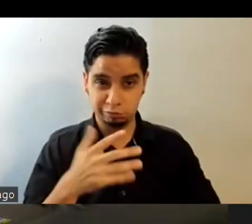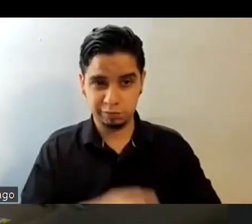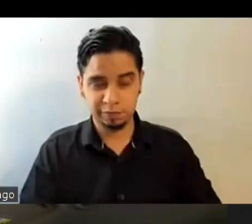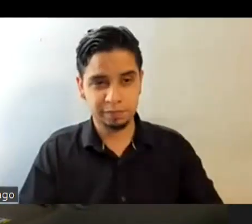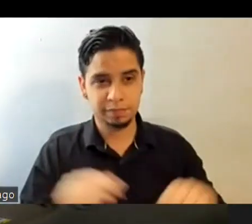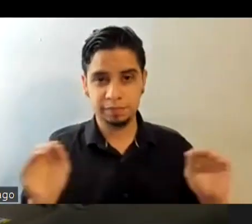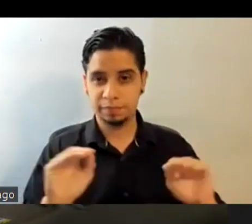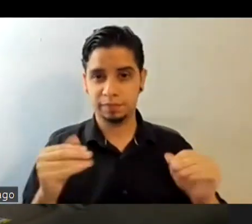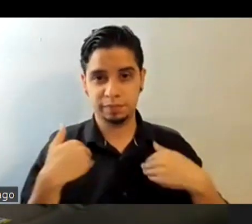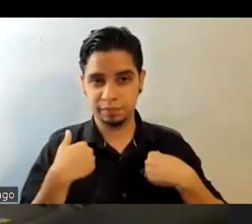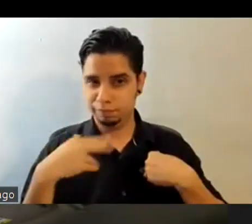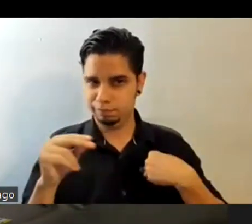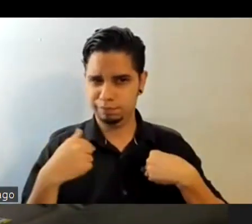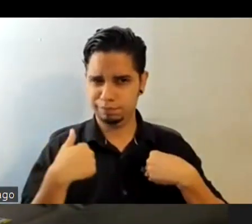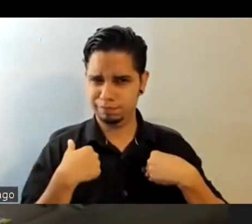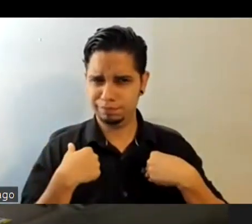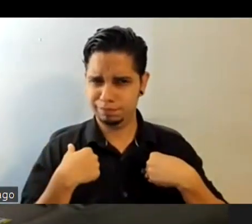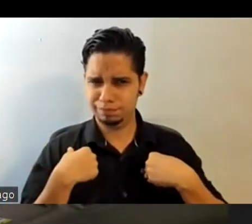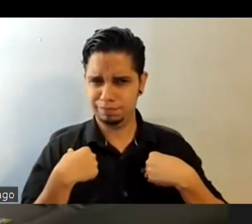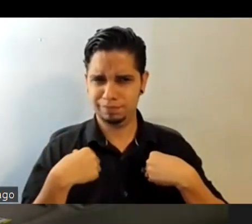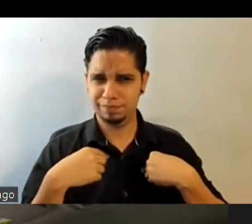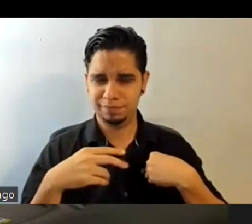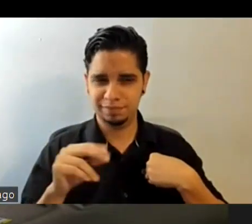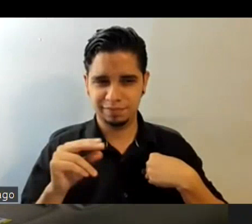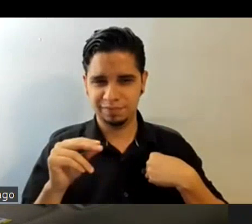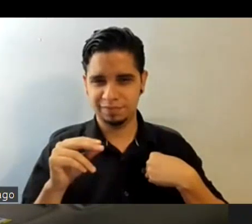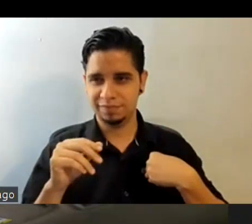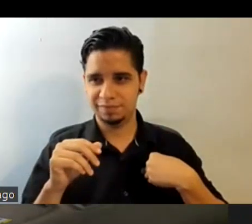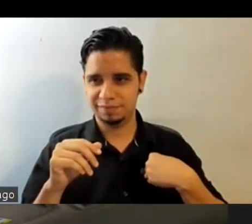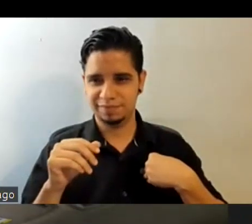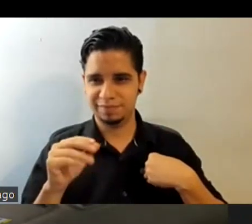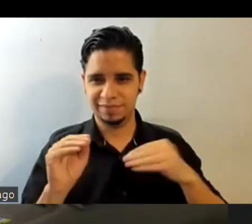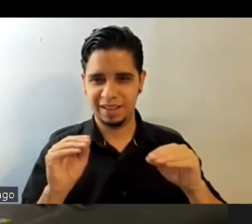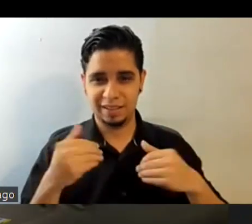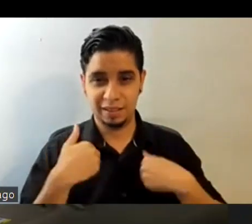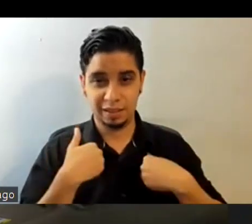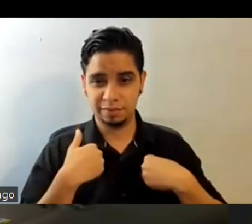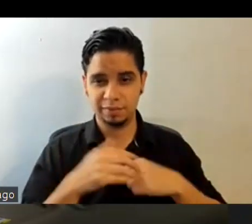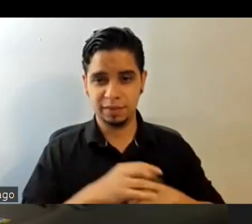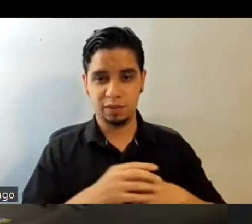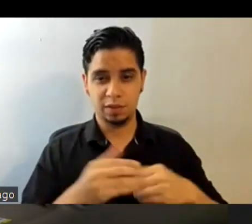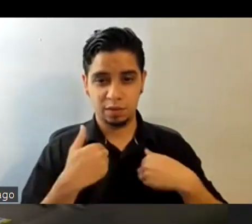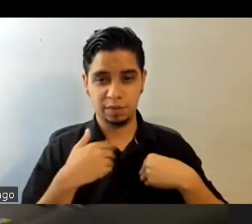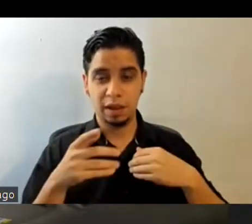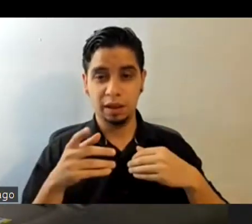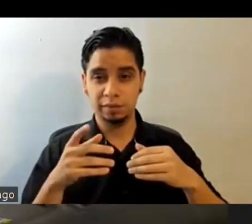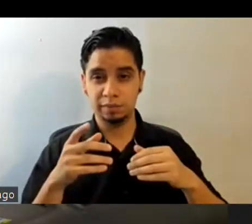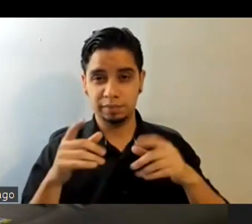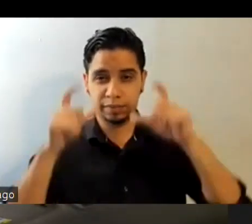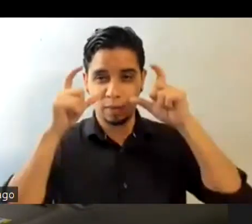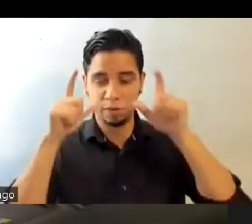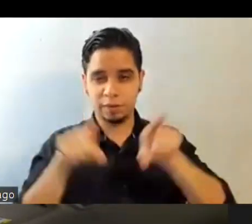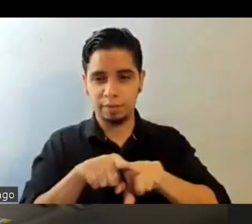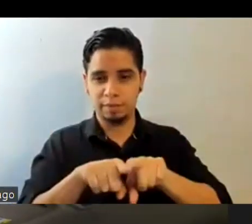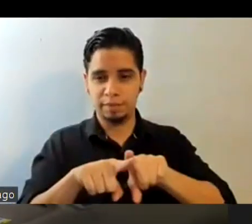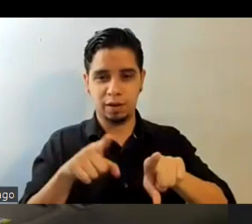nadie, W. No, ya a estas alturas. Tampoco, vamos. José no tampoco, pues nadie. Yo tengo mis espejuelos también. Lo que pasa es que para ver